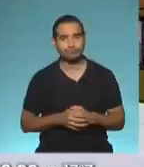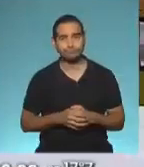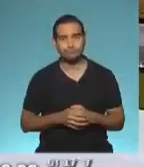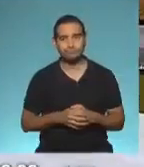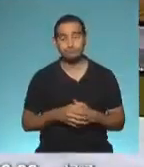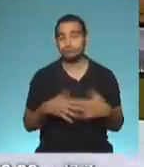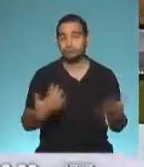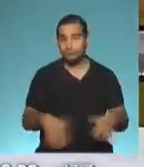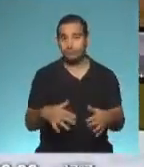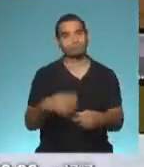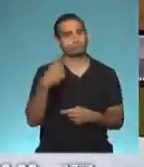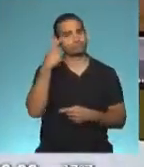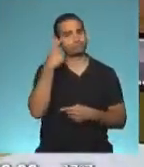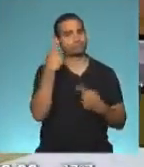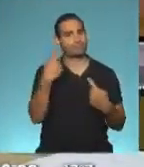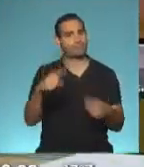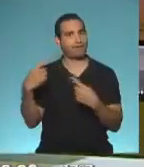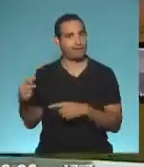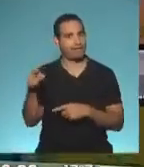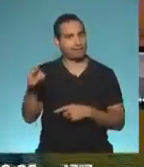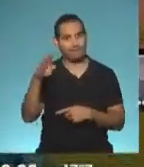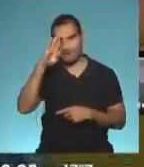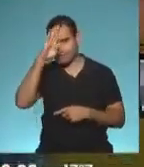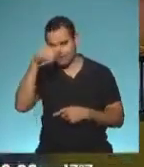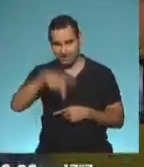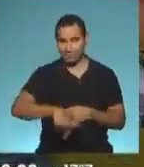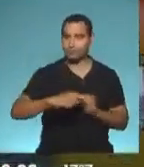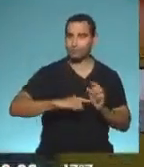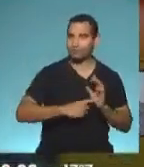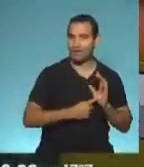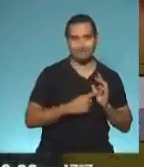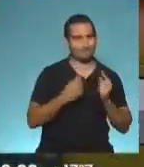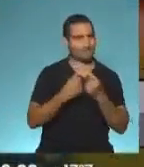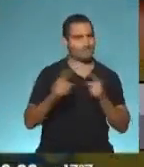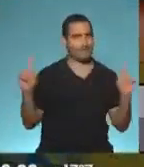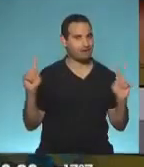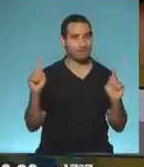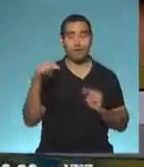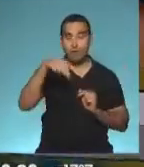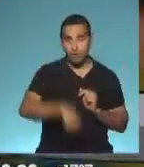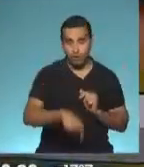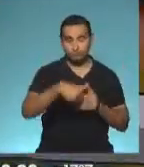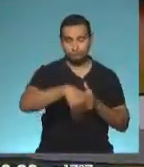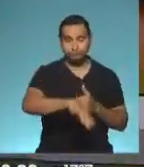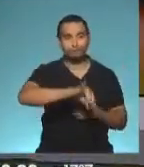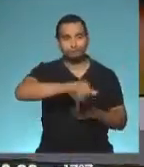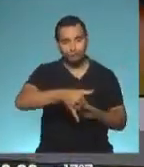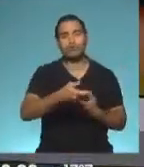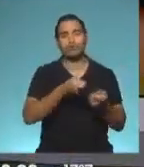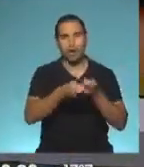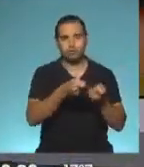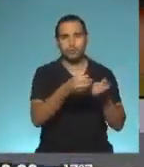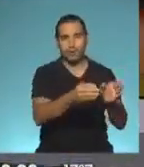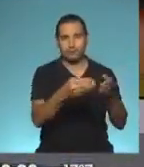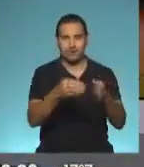como muchísimas diferencias a lo que está haciendo evolucionar en brasil aquí en la ciudad de buenos aires desde hoy también se reabren algunos rubros